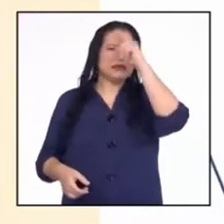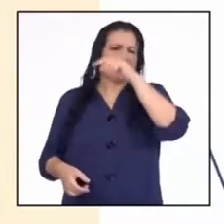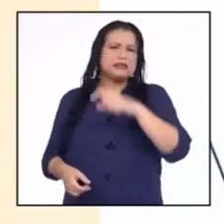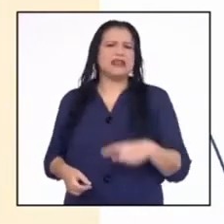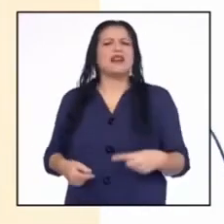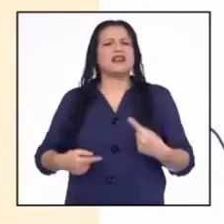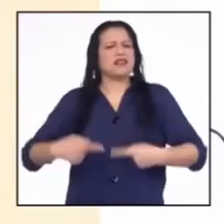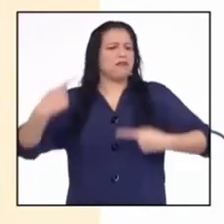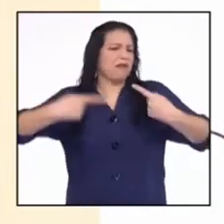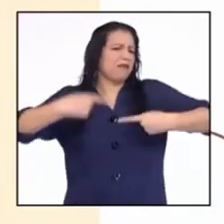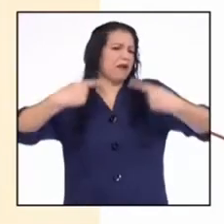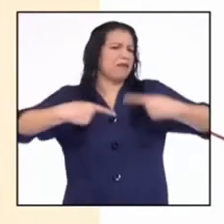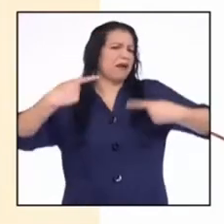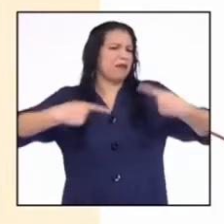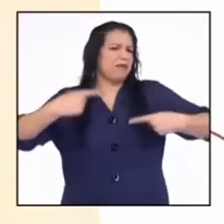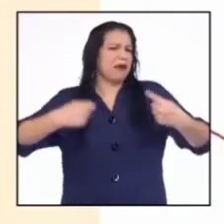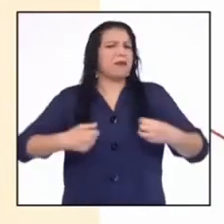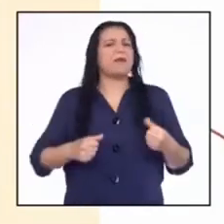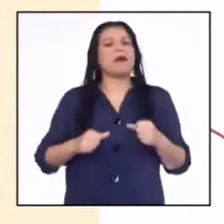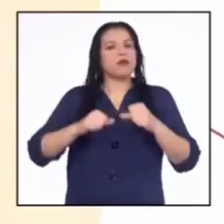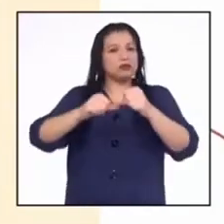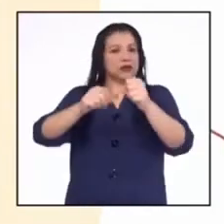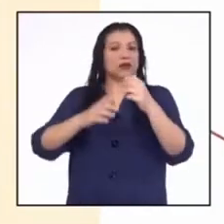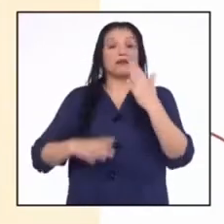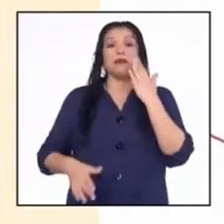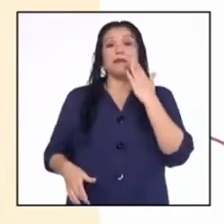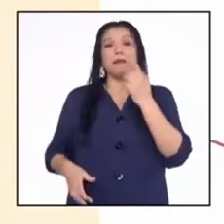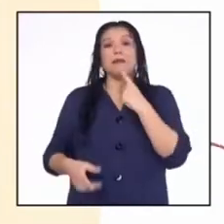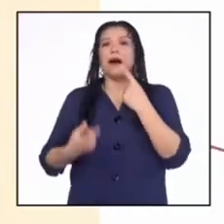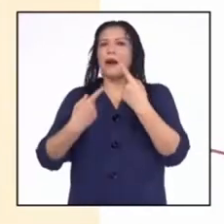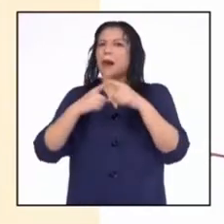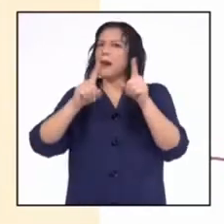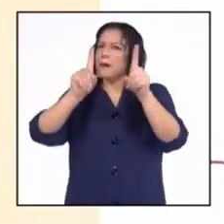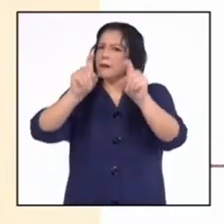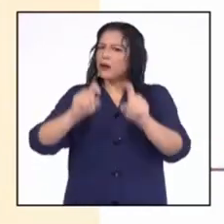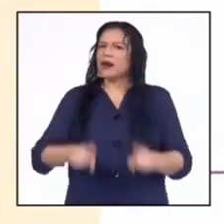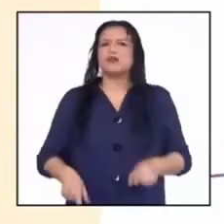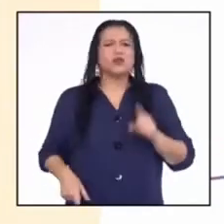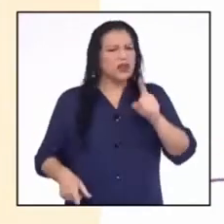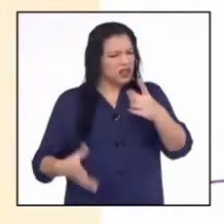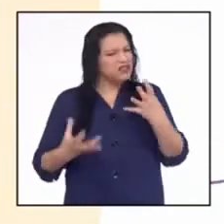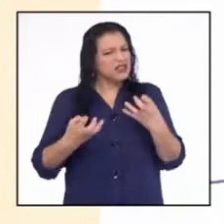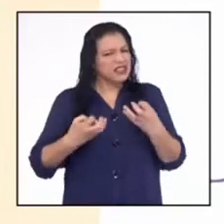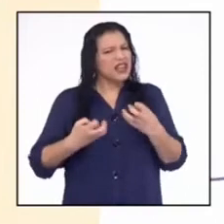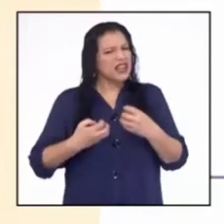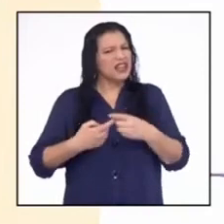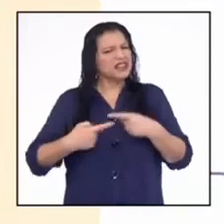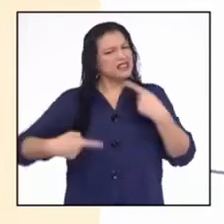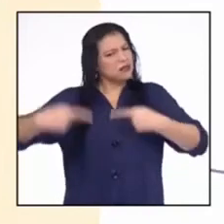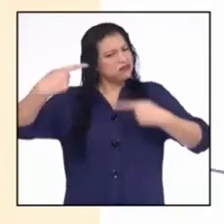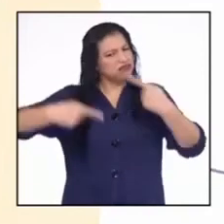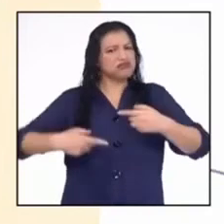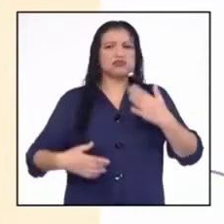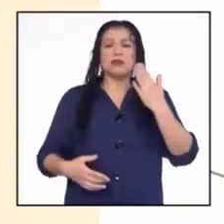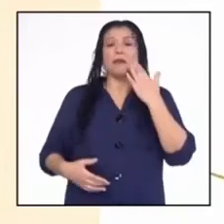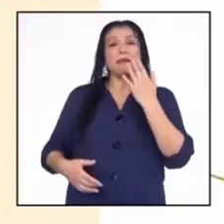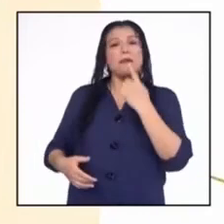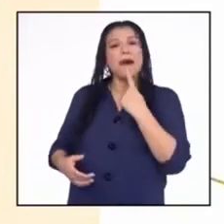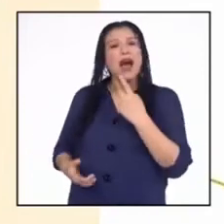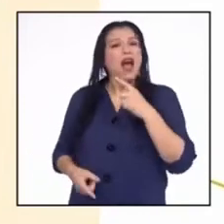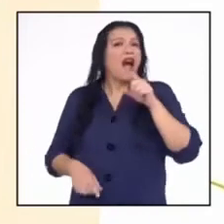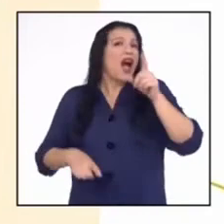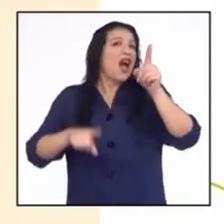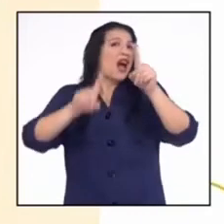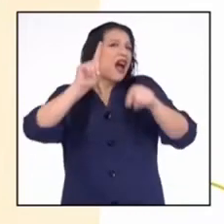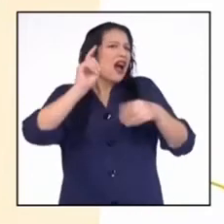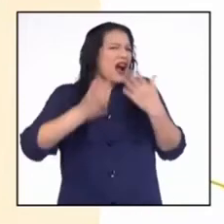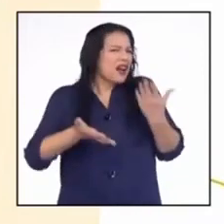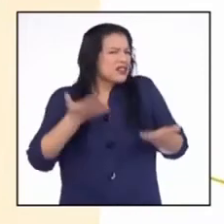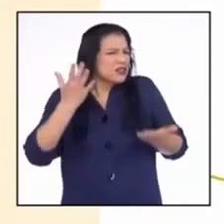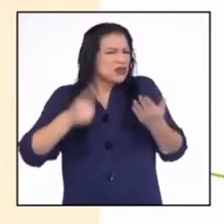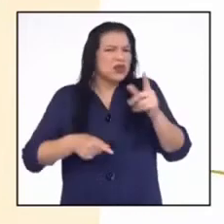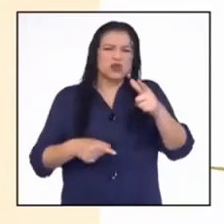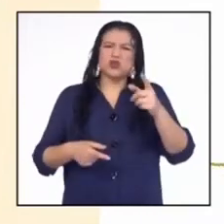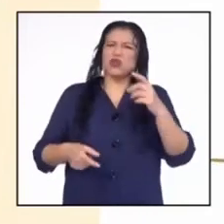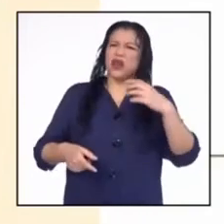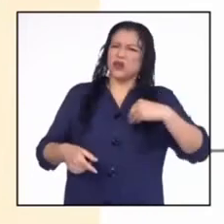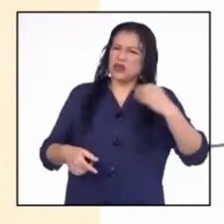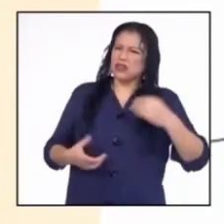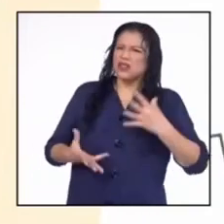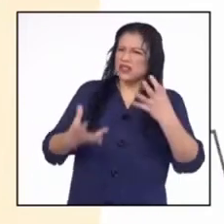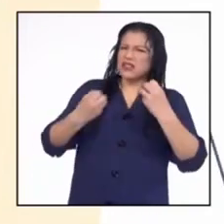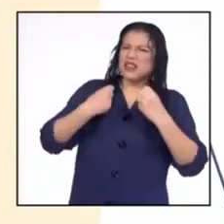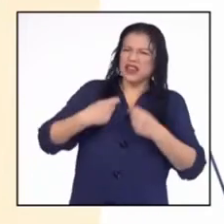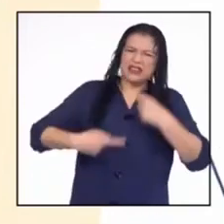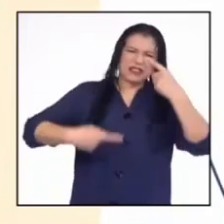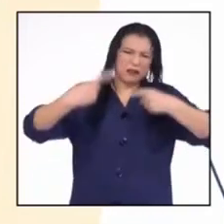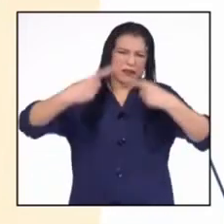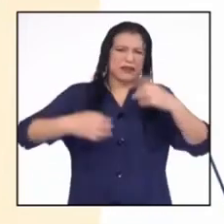constante con sus papás. ¿Pero acaso ellos quieren estar en guerra con sus padres? ¿Acaso ellos querrían estar en guerra con los